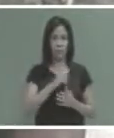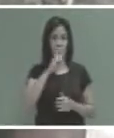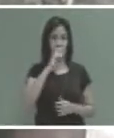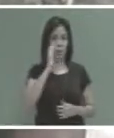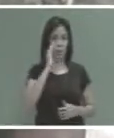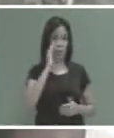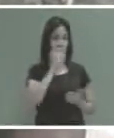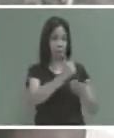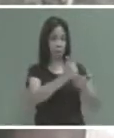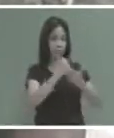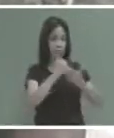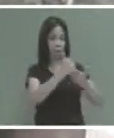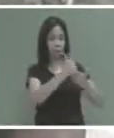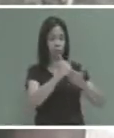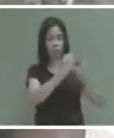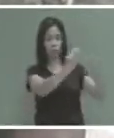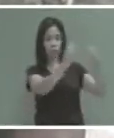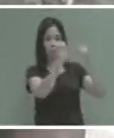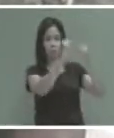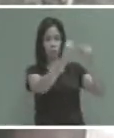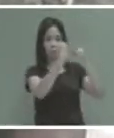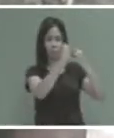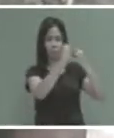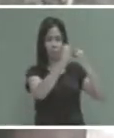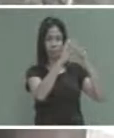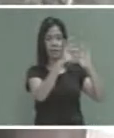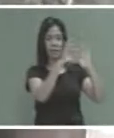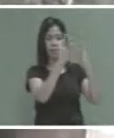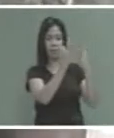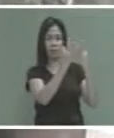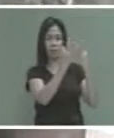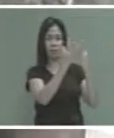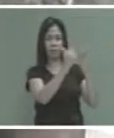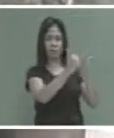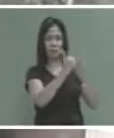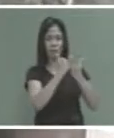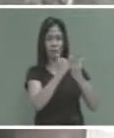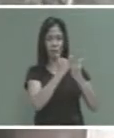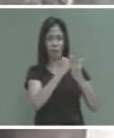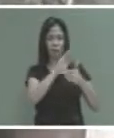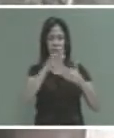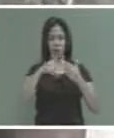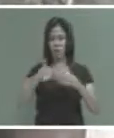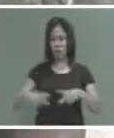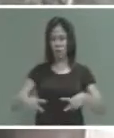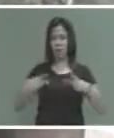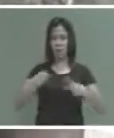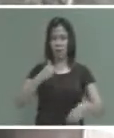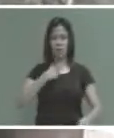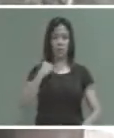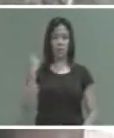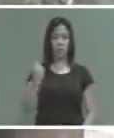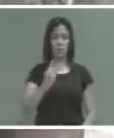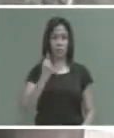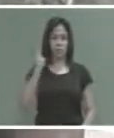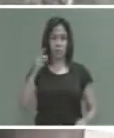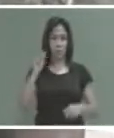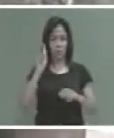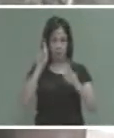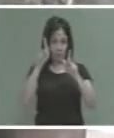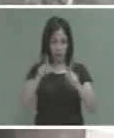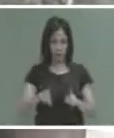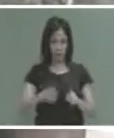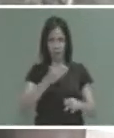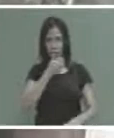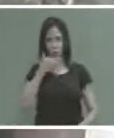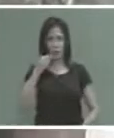Yo creo que la formación familiar es la que te define de por vida. Yo siempre fui una persona que tenía los mejores sentimientos